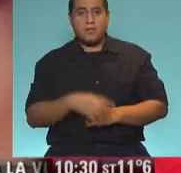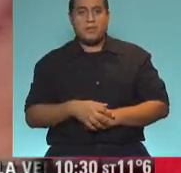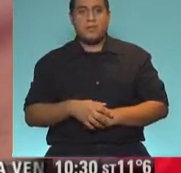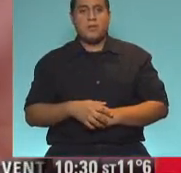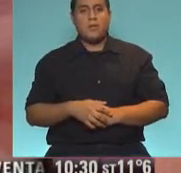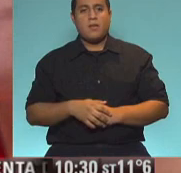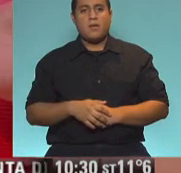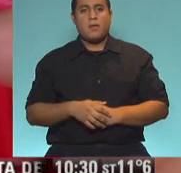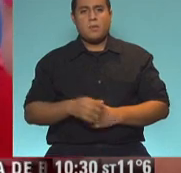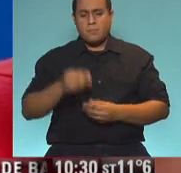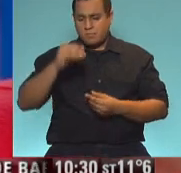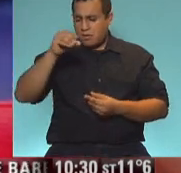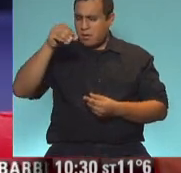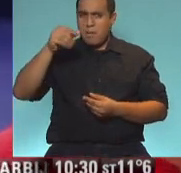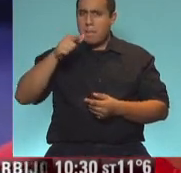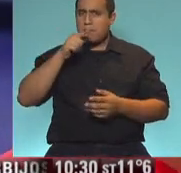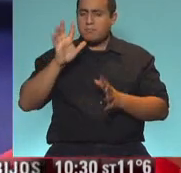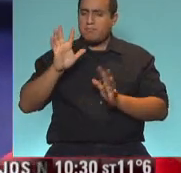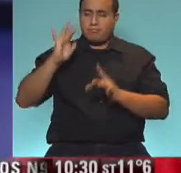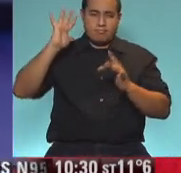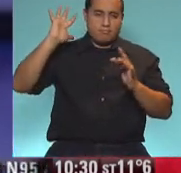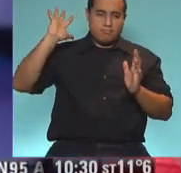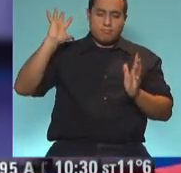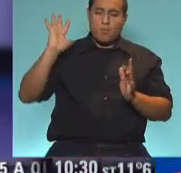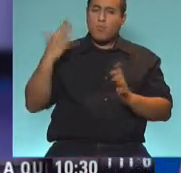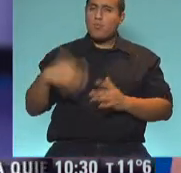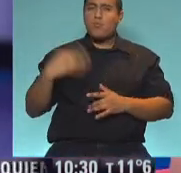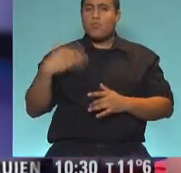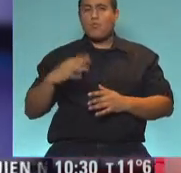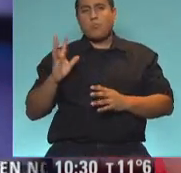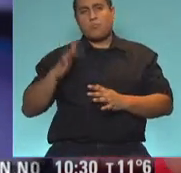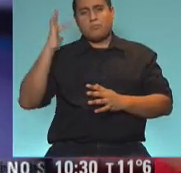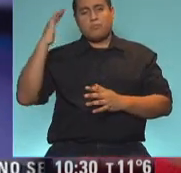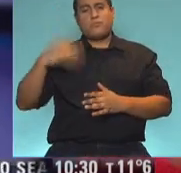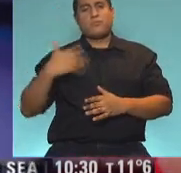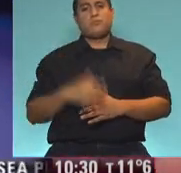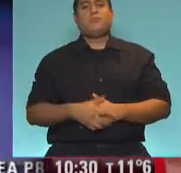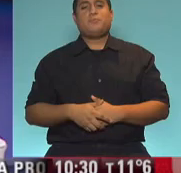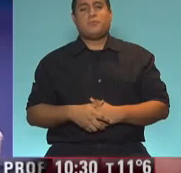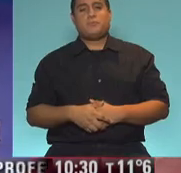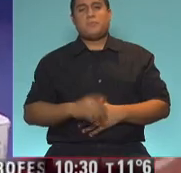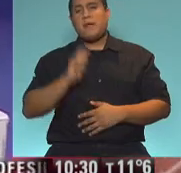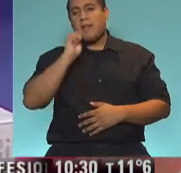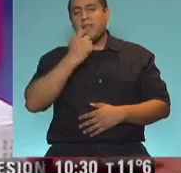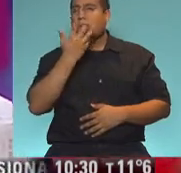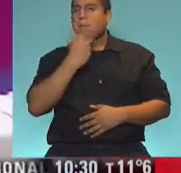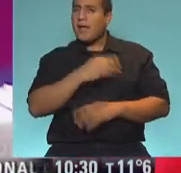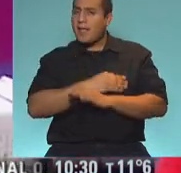¡Una joya! ¡Una joya! ¡Un diamante! ¡Un diamante! ¡Una joya! ¡Me encantó!